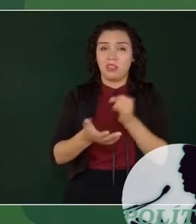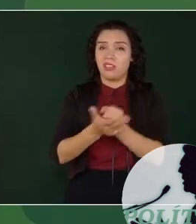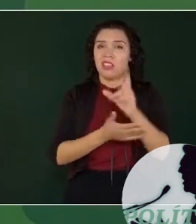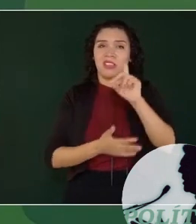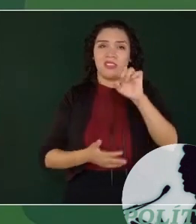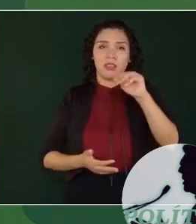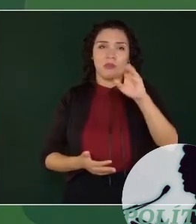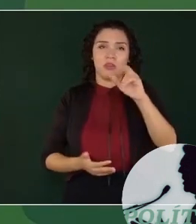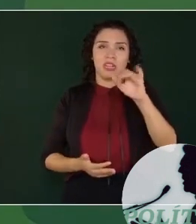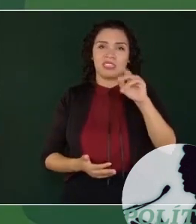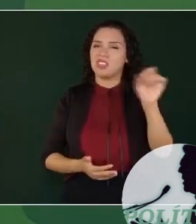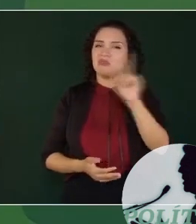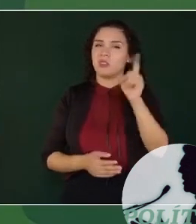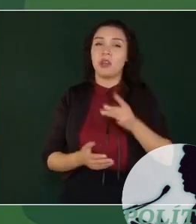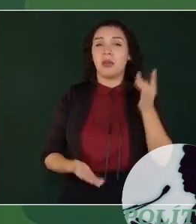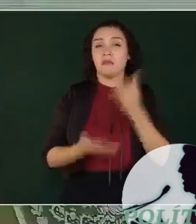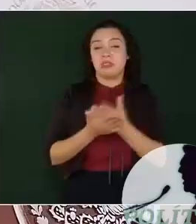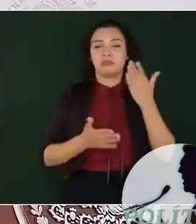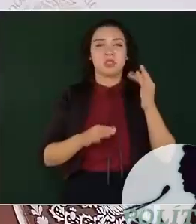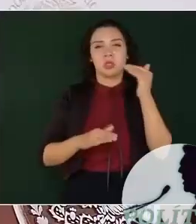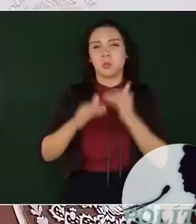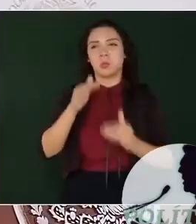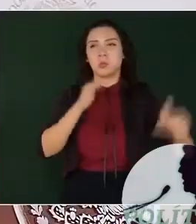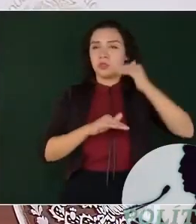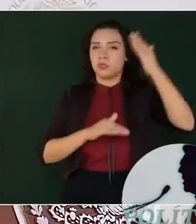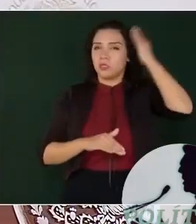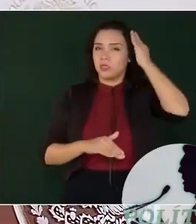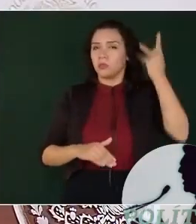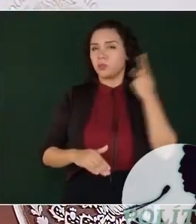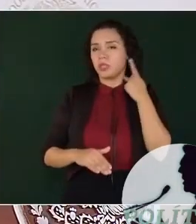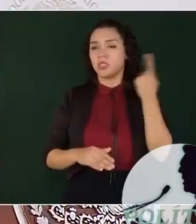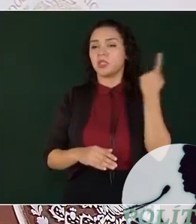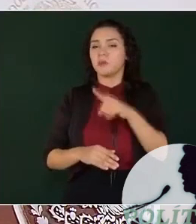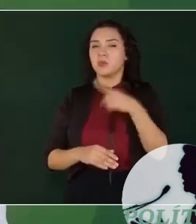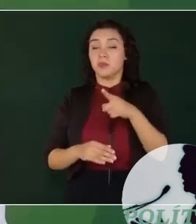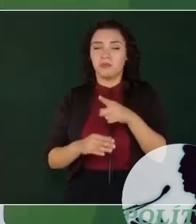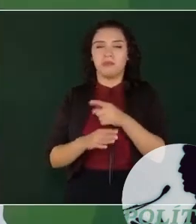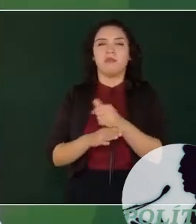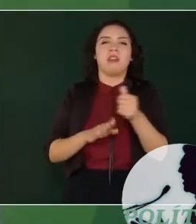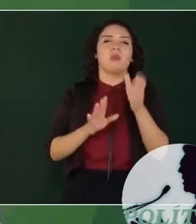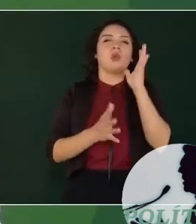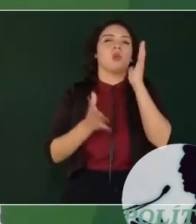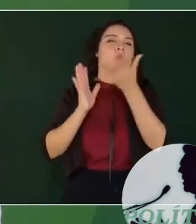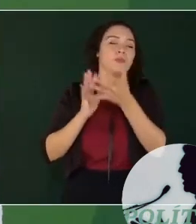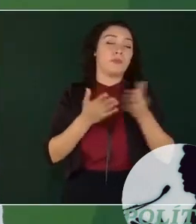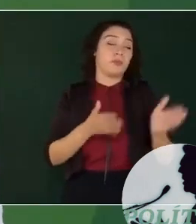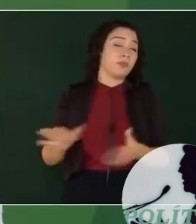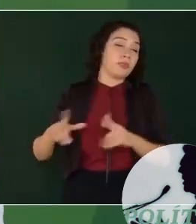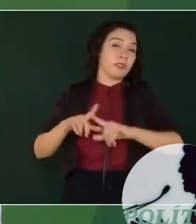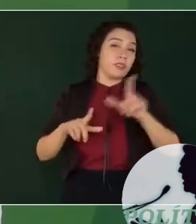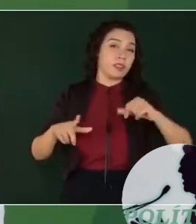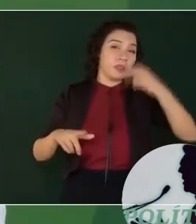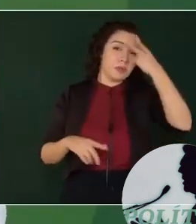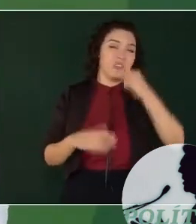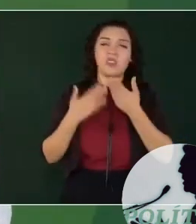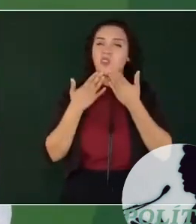que era una oligarquía con fachada de democracia. Y segundo, de que en México